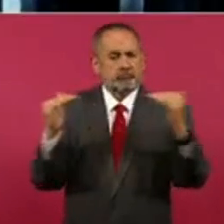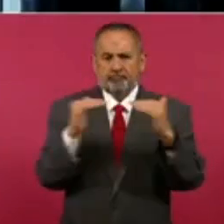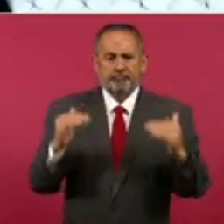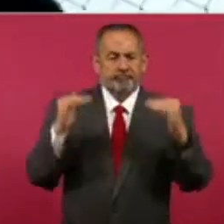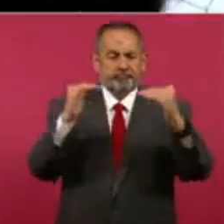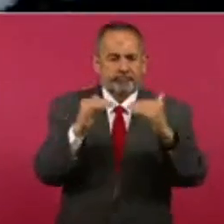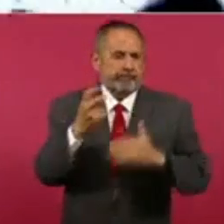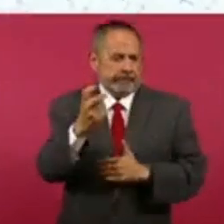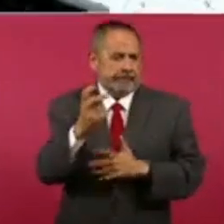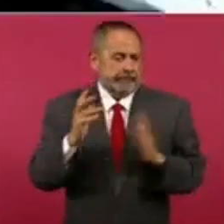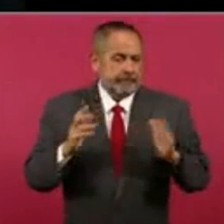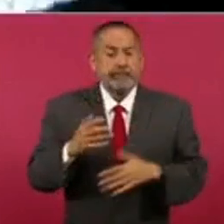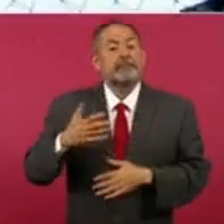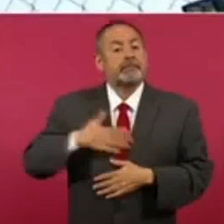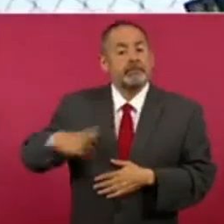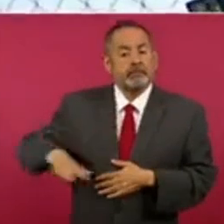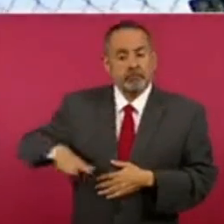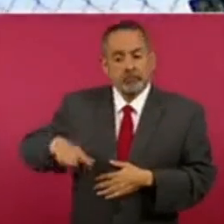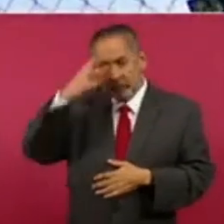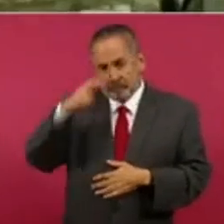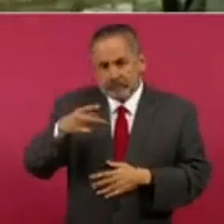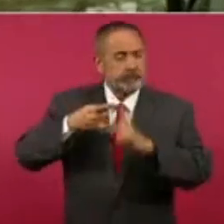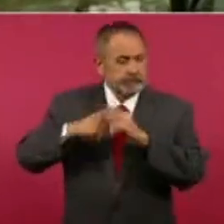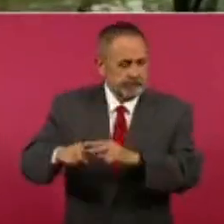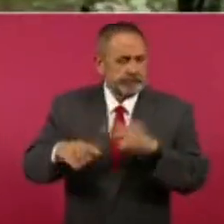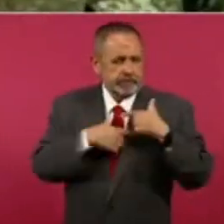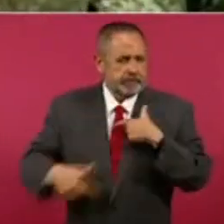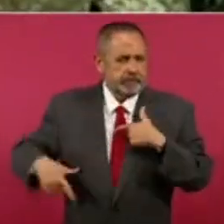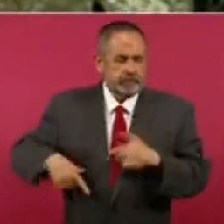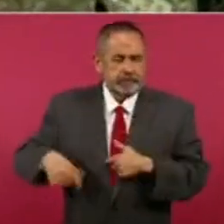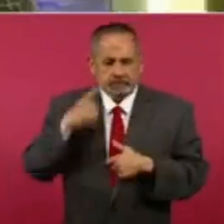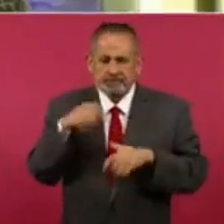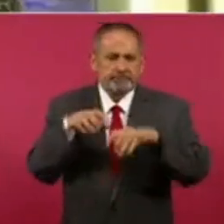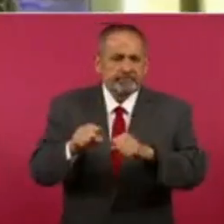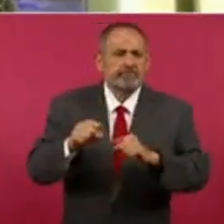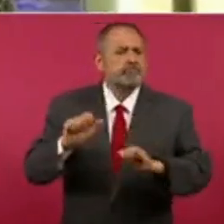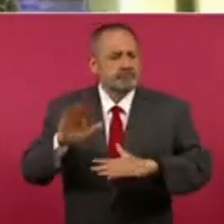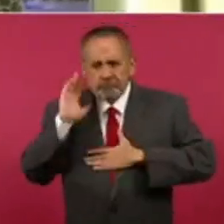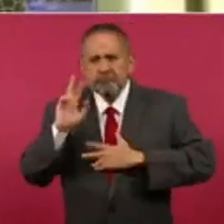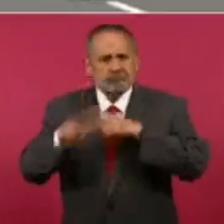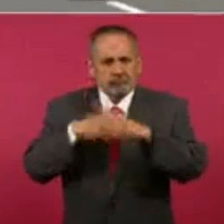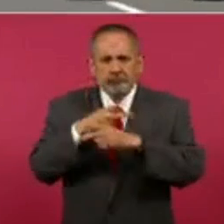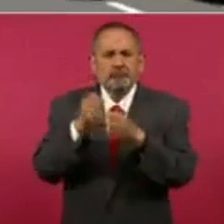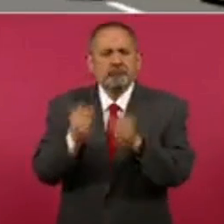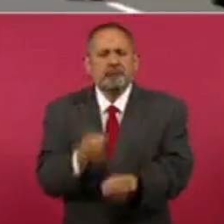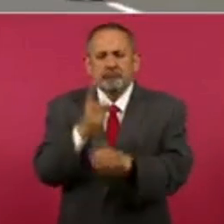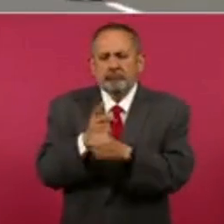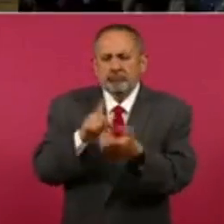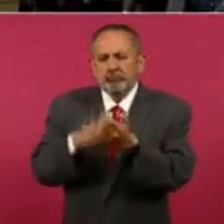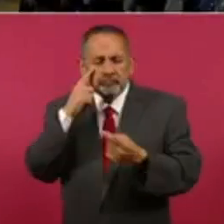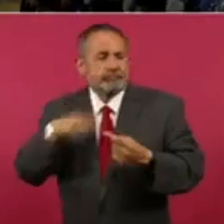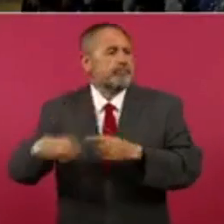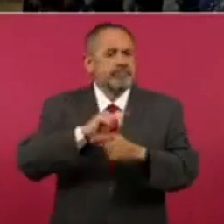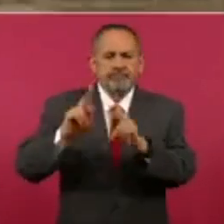En este sentido, el gobierno de México desde el inicio de la actual administración mantiene el compromiso de garantizar la seguridad para la construcción de la